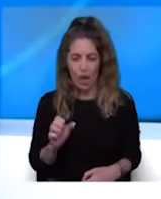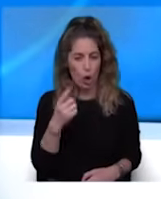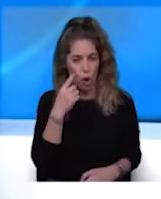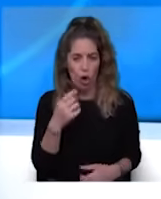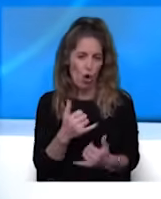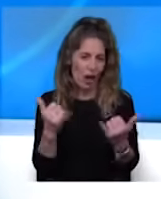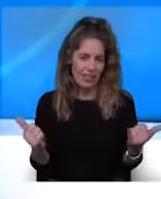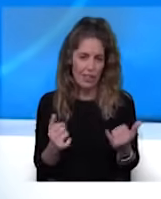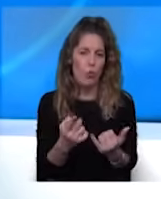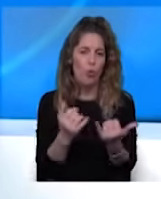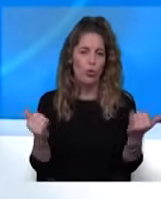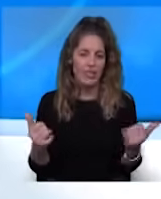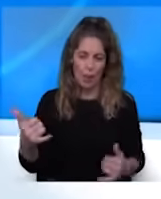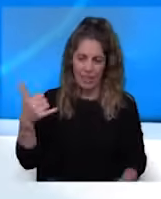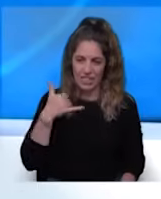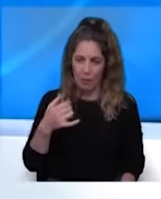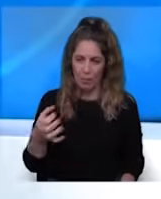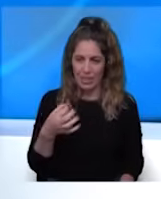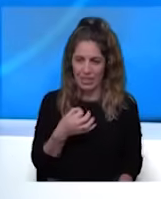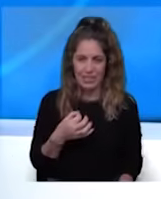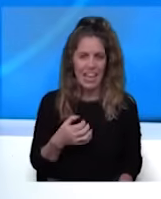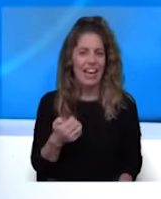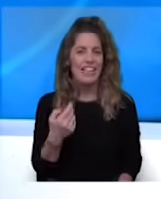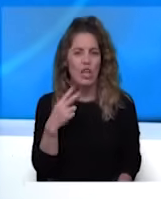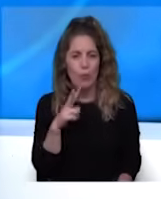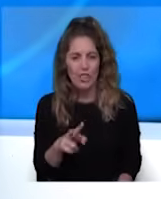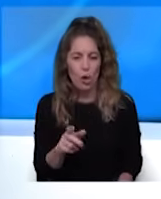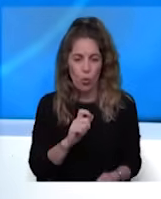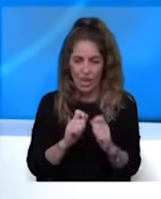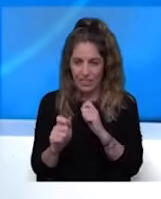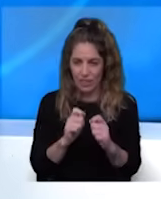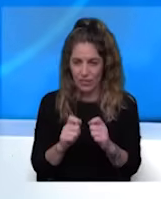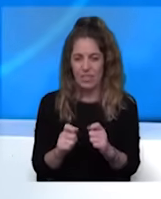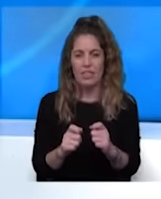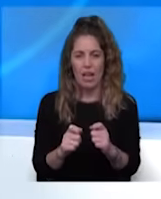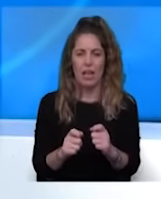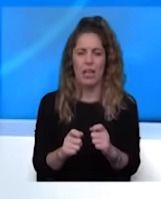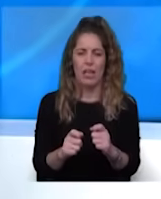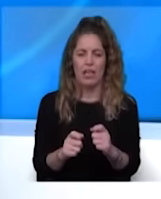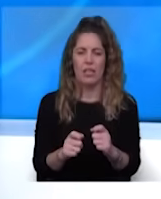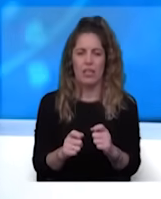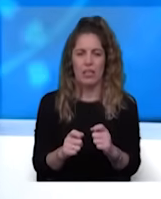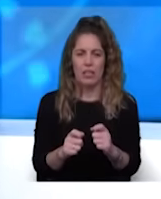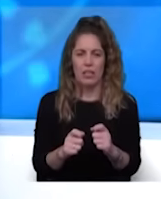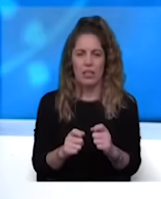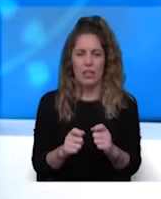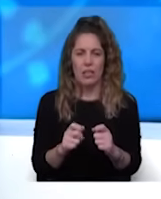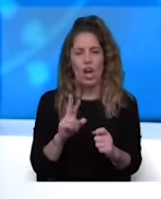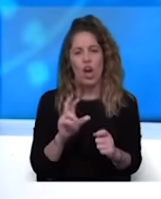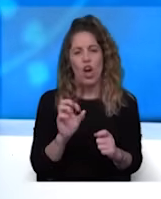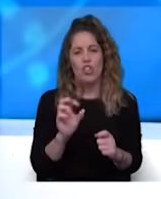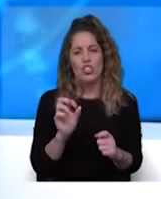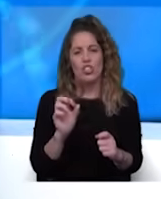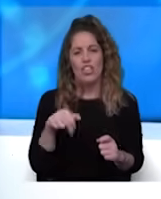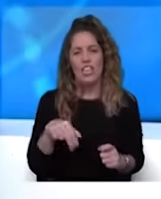mucho tiempo un día me me llama y me dice Acabo de ver una entrevista a rosencof una